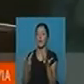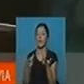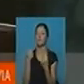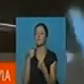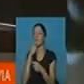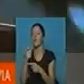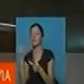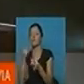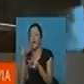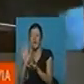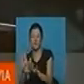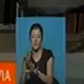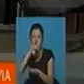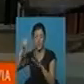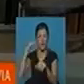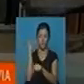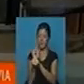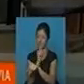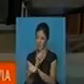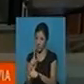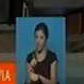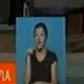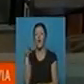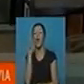amerita esa atención. También está detenida